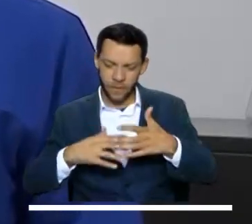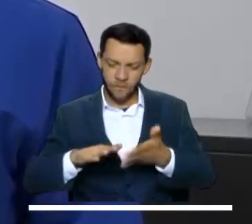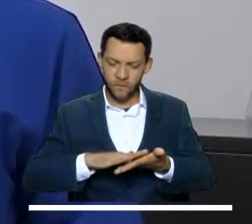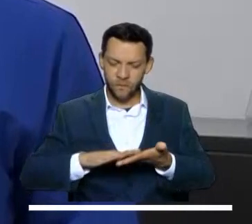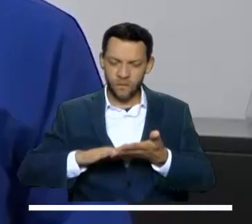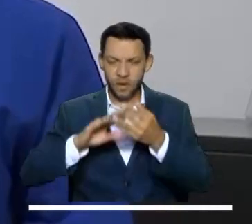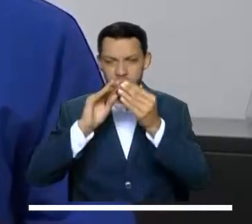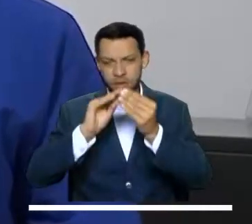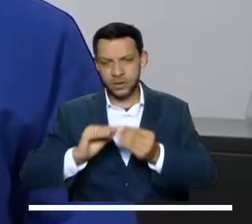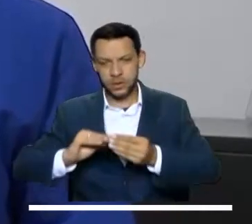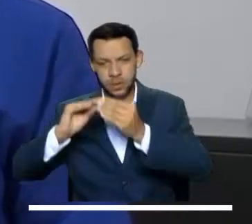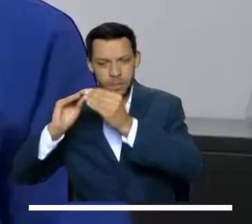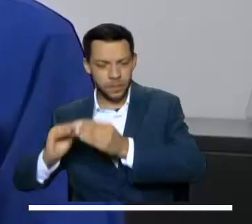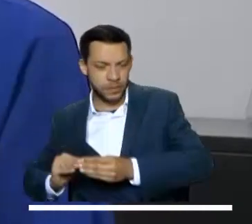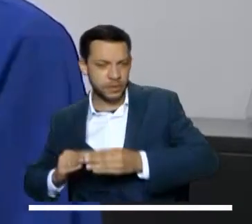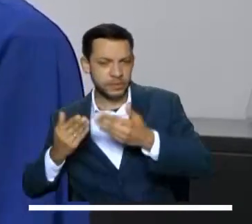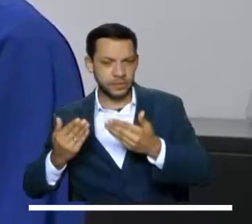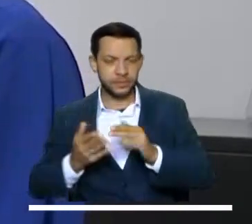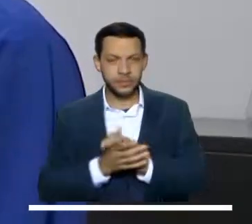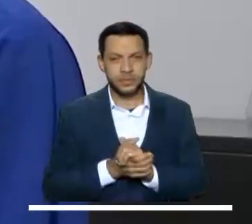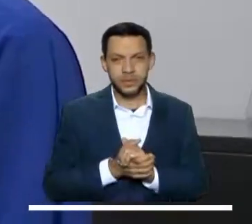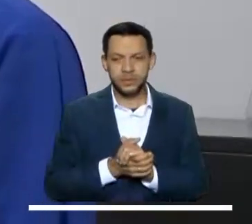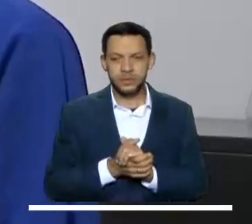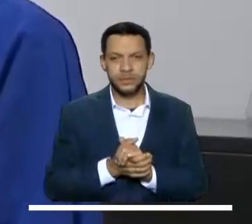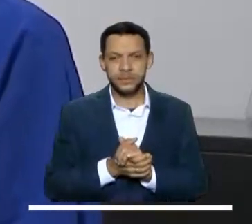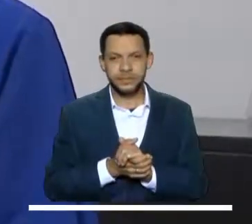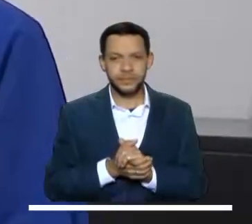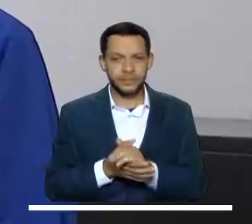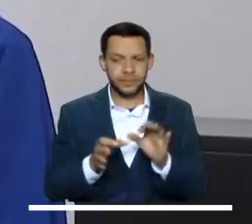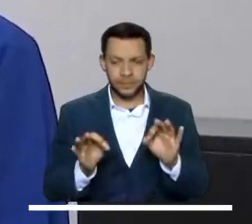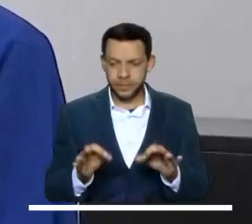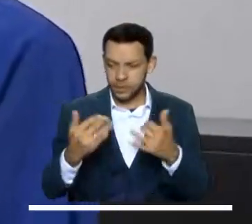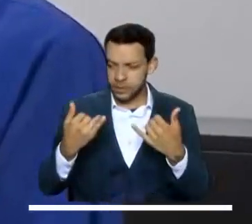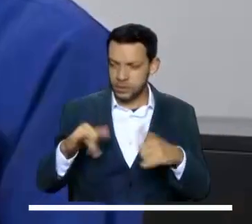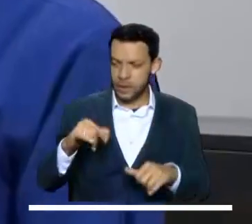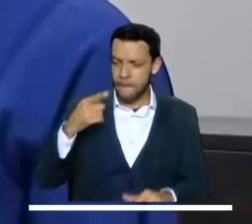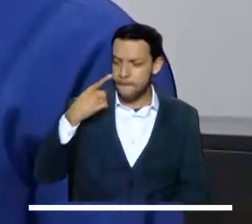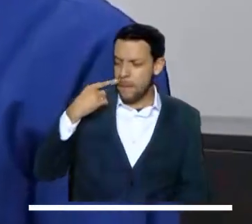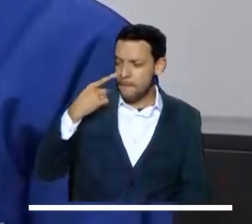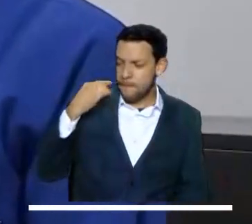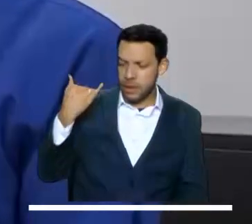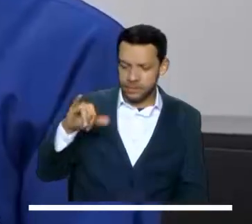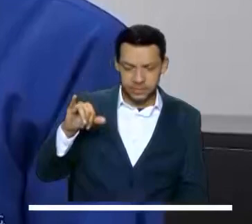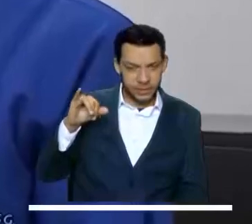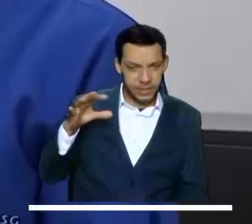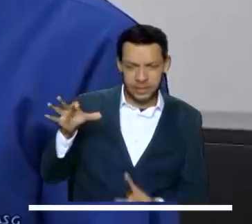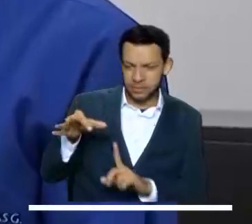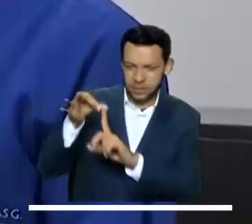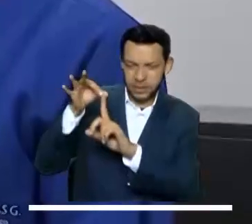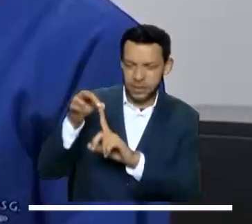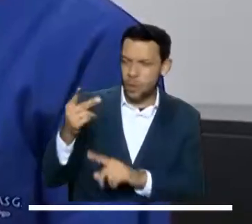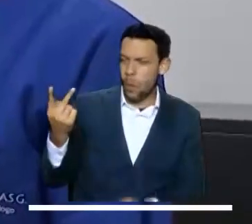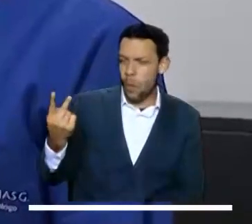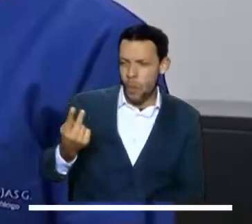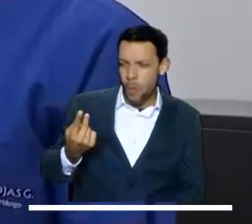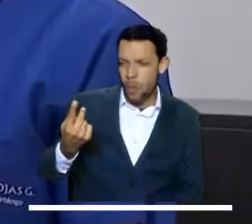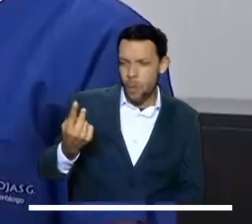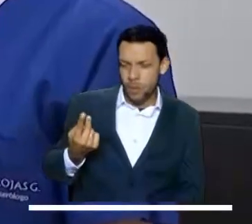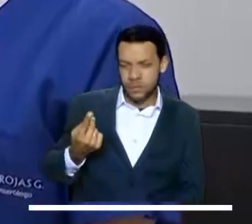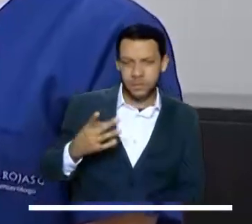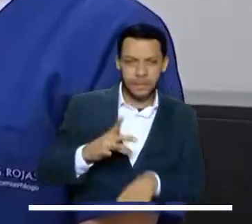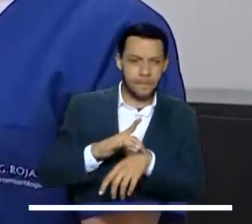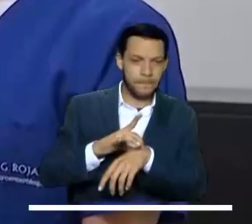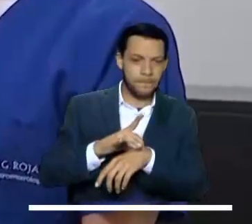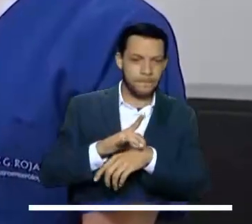o cáncer in situ en sus primeros estadios. Pues su papá ya es especialista. Vamos a vernos usted y yo como médicos generales. Y estamos